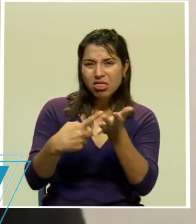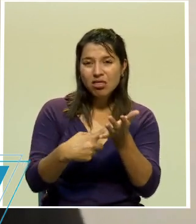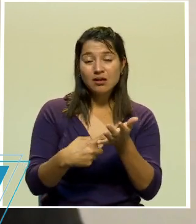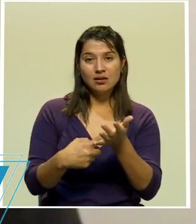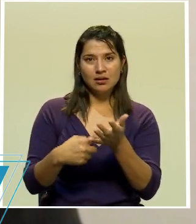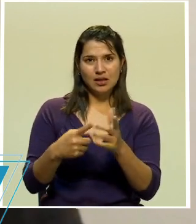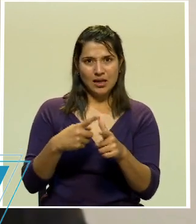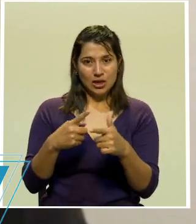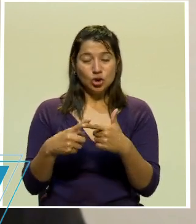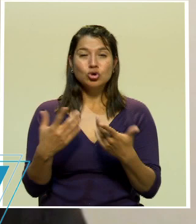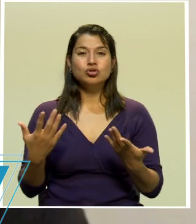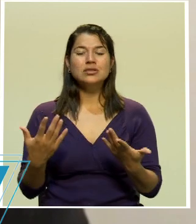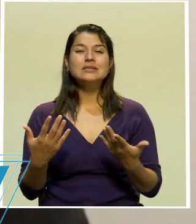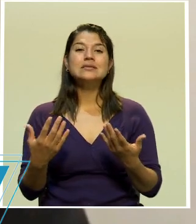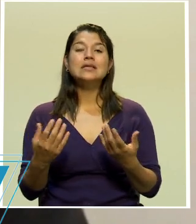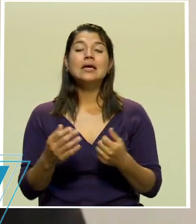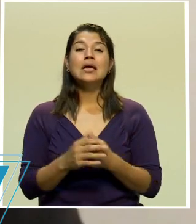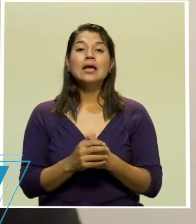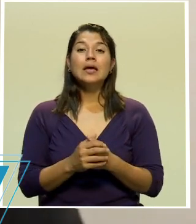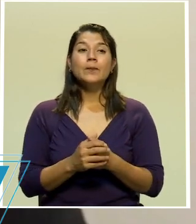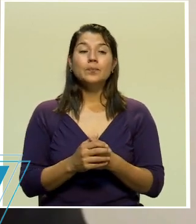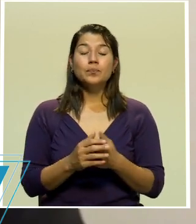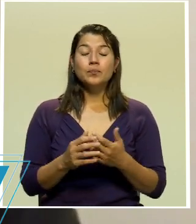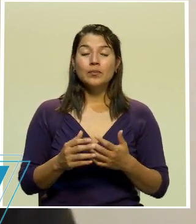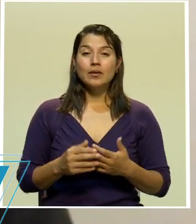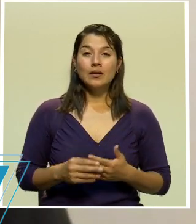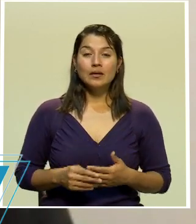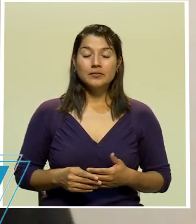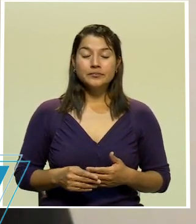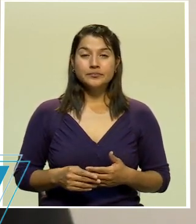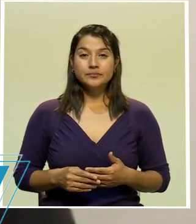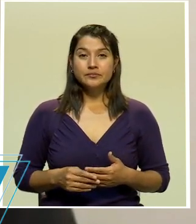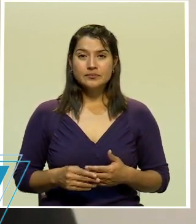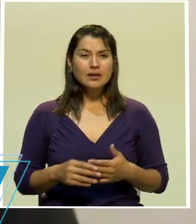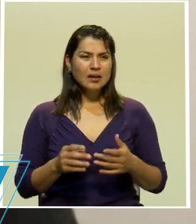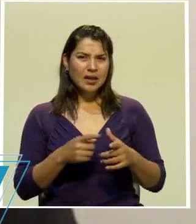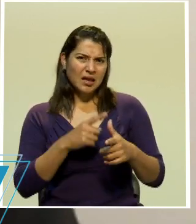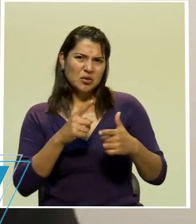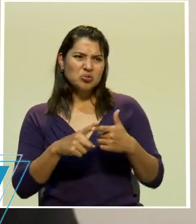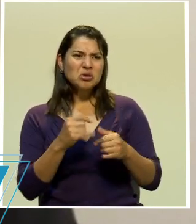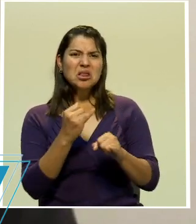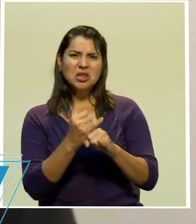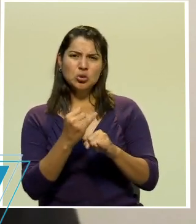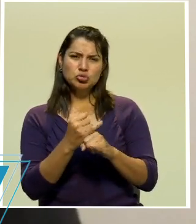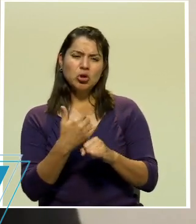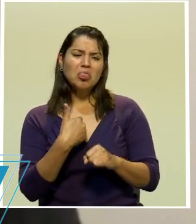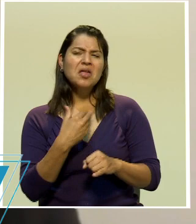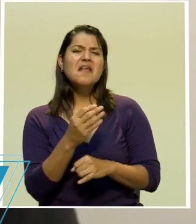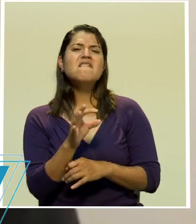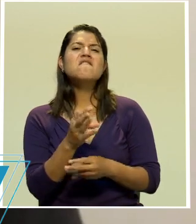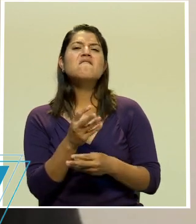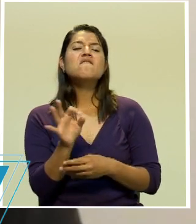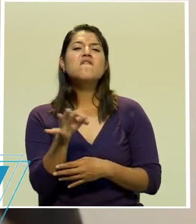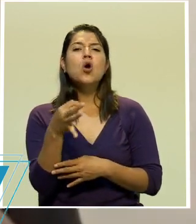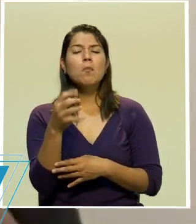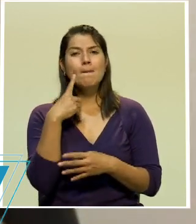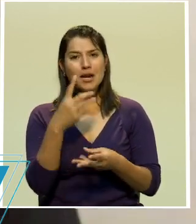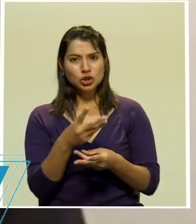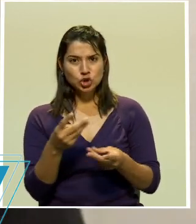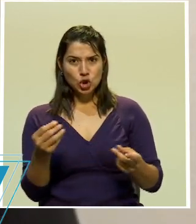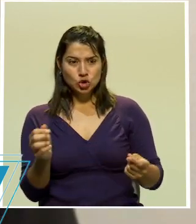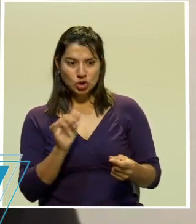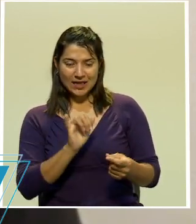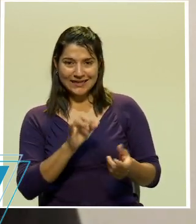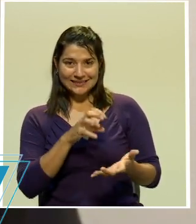decir, las institucionalidades tienen forma de solucionar estos conflictos, pero el daño a la opinión pública y el daño